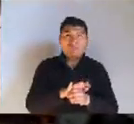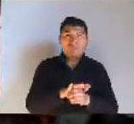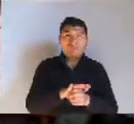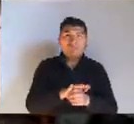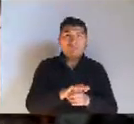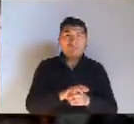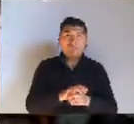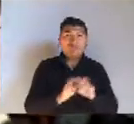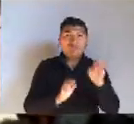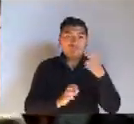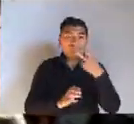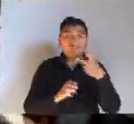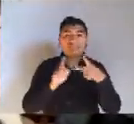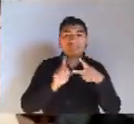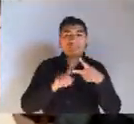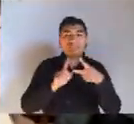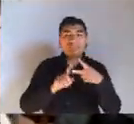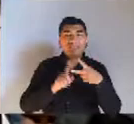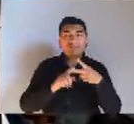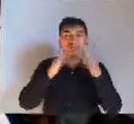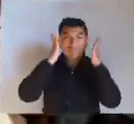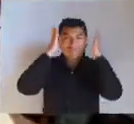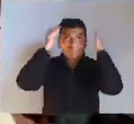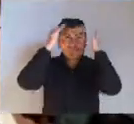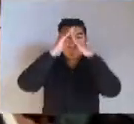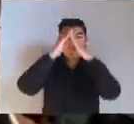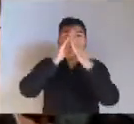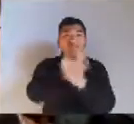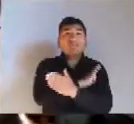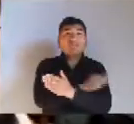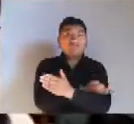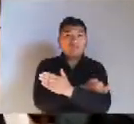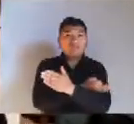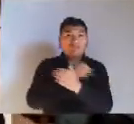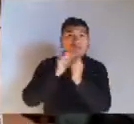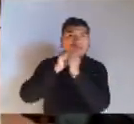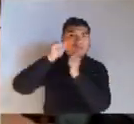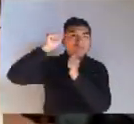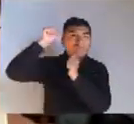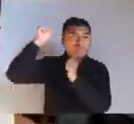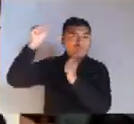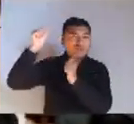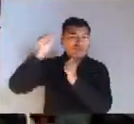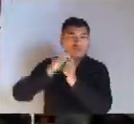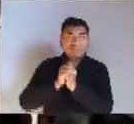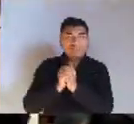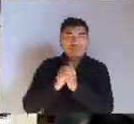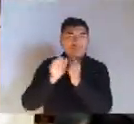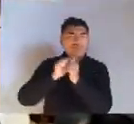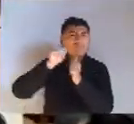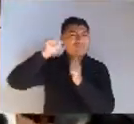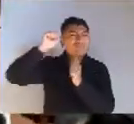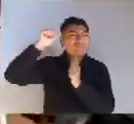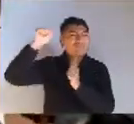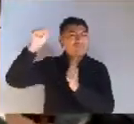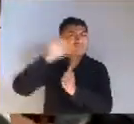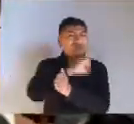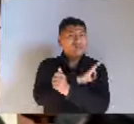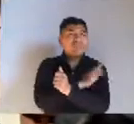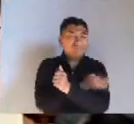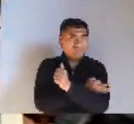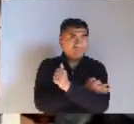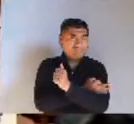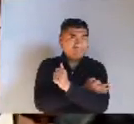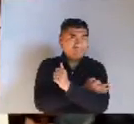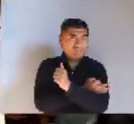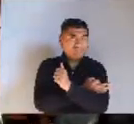El segundo punto que tocó Monseñor es el esfuerzo, el distanciamiento. Distanciamiento y esfuerzo